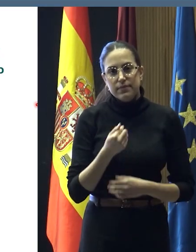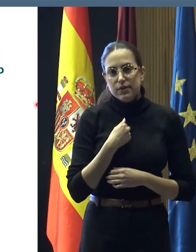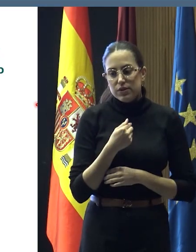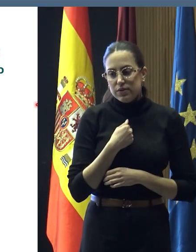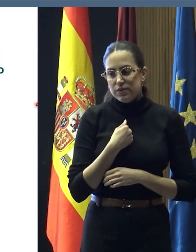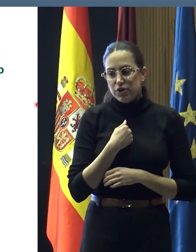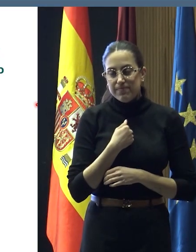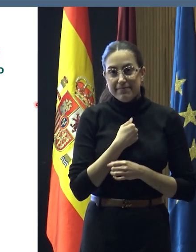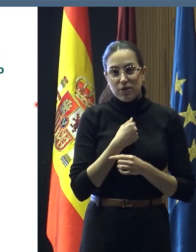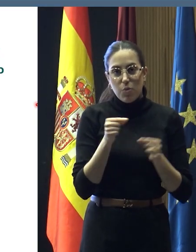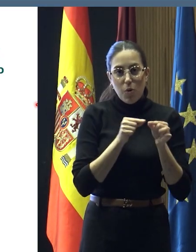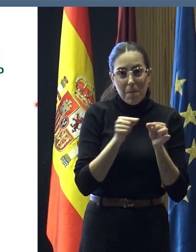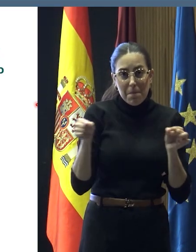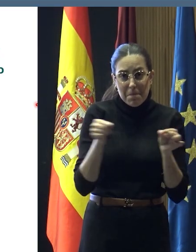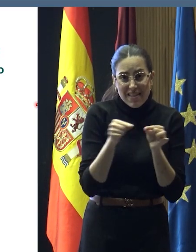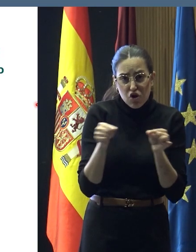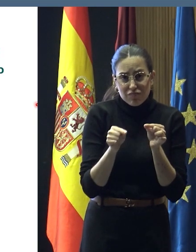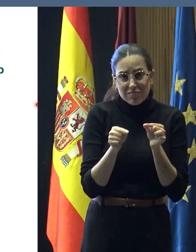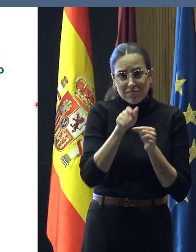he puesto ahí un metro de sastre,